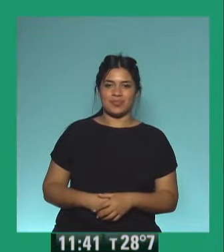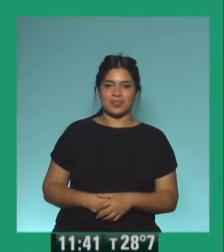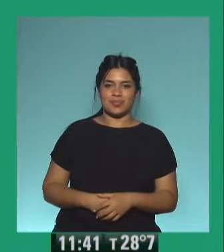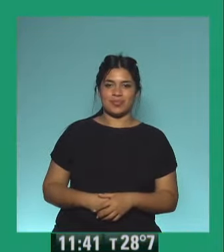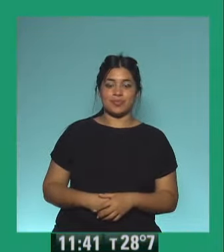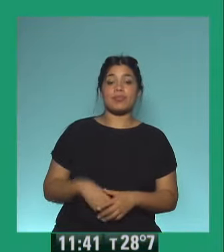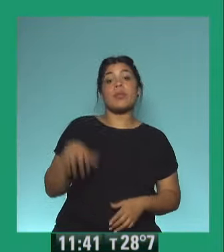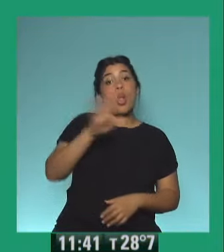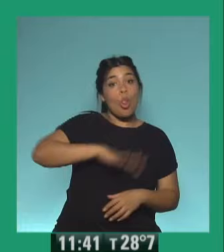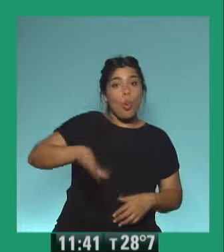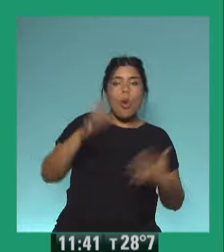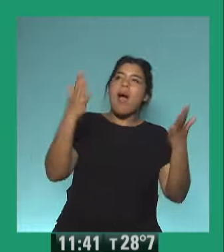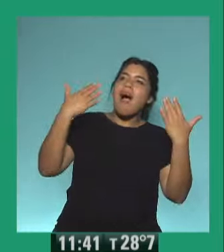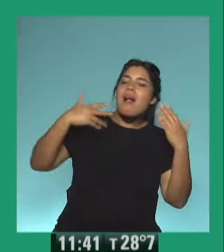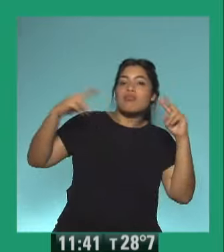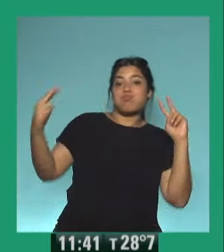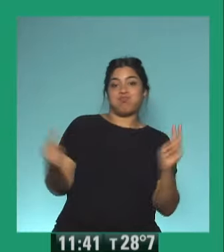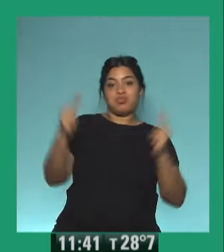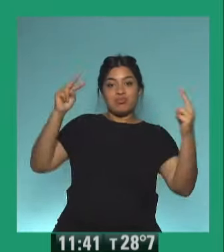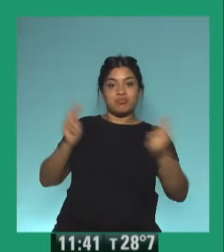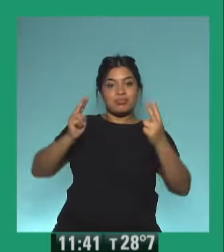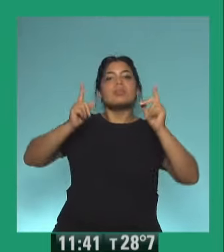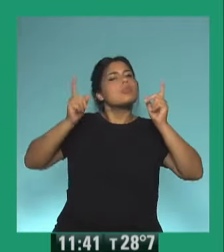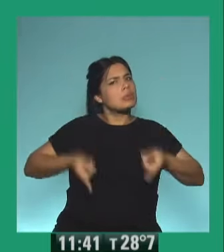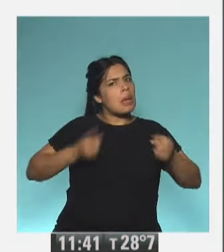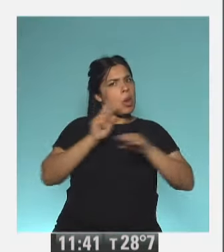Si nos encontramos al aire libre, también nos cuidamos.